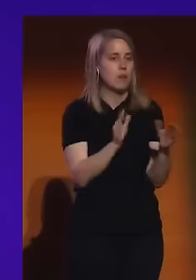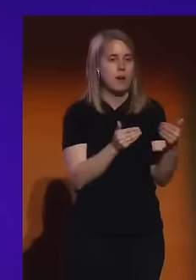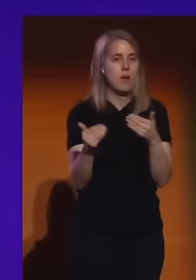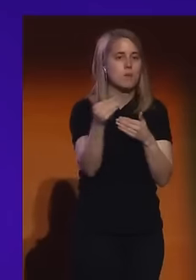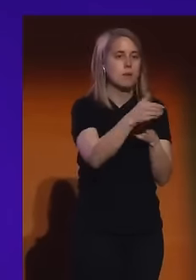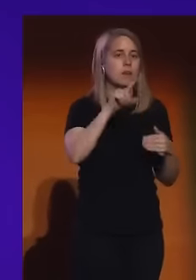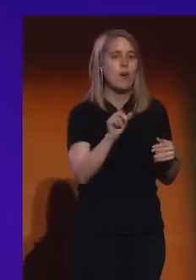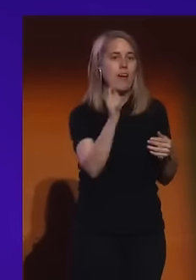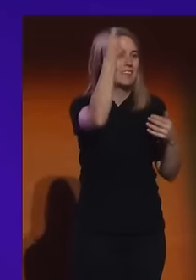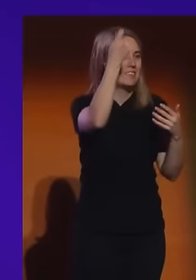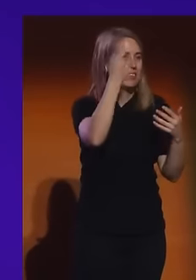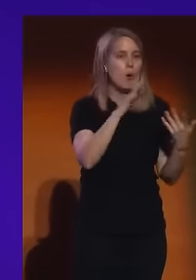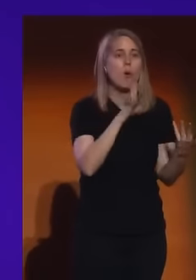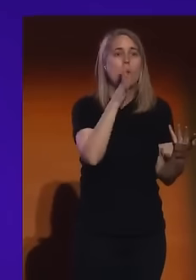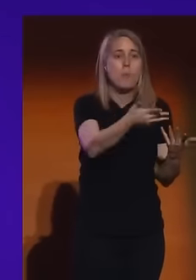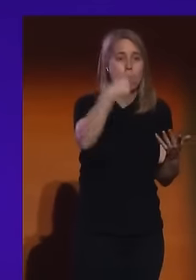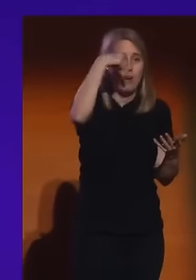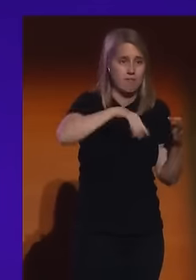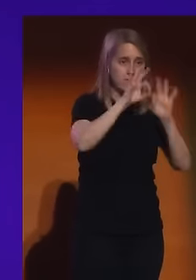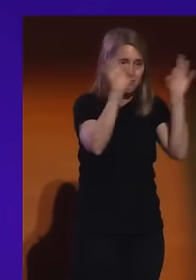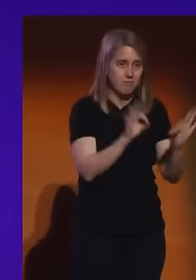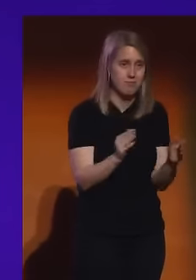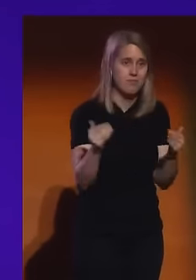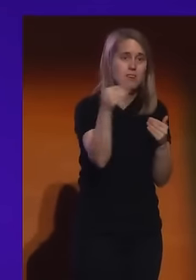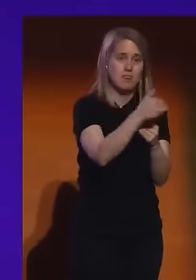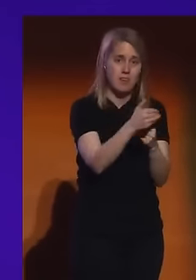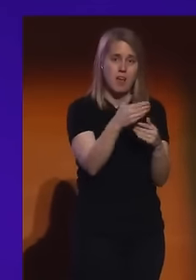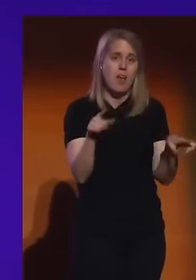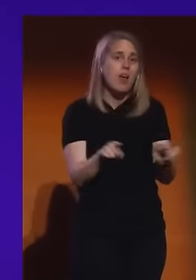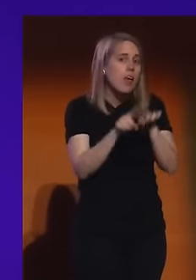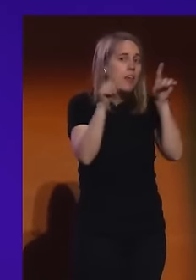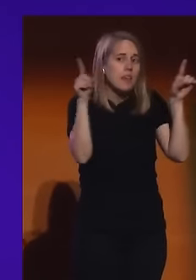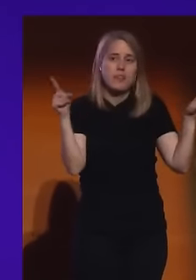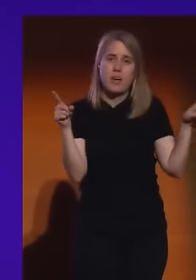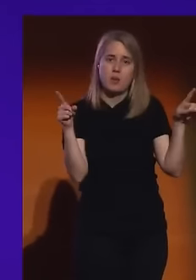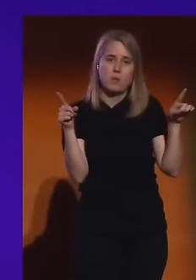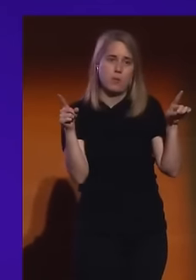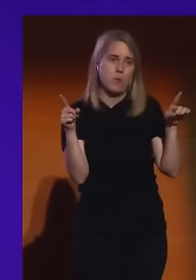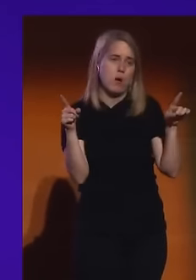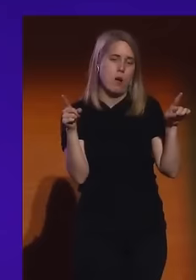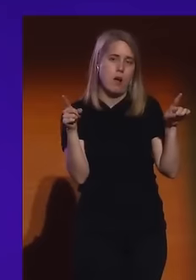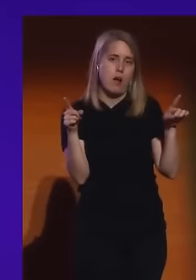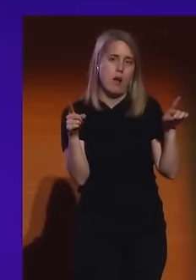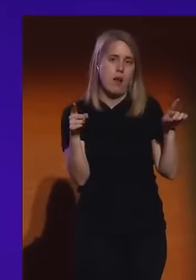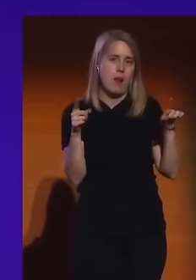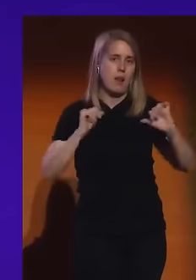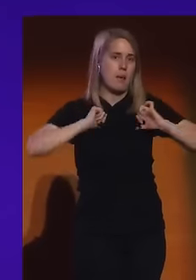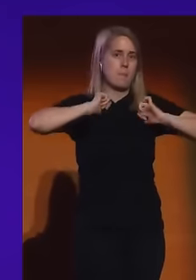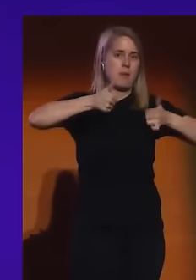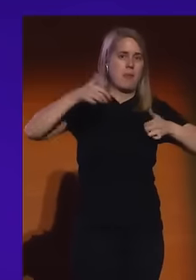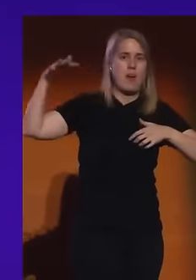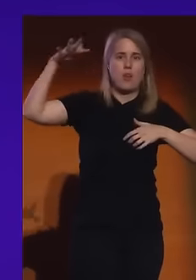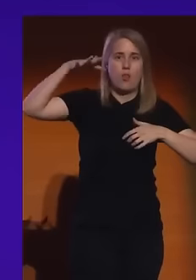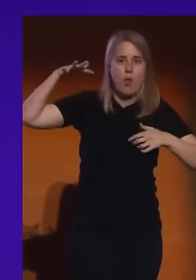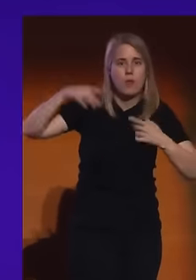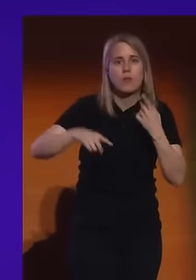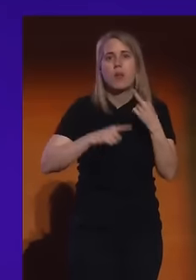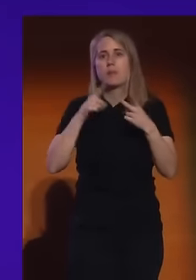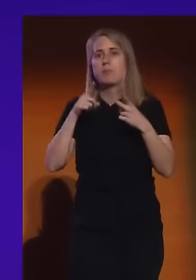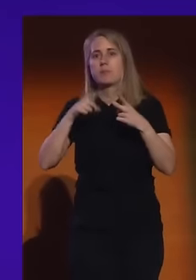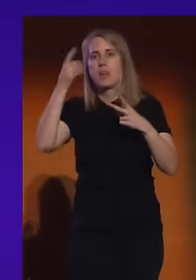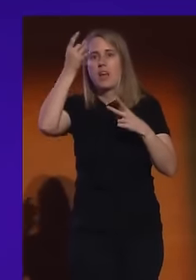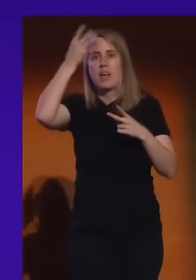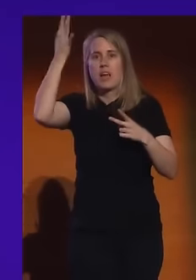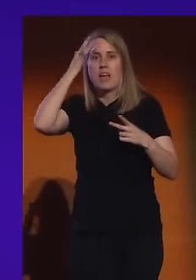de éxito porque en euskal ri bildu independientemente de Cuál es el origen de Cuál es la